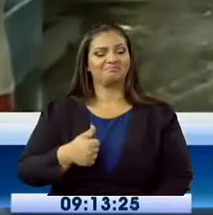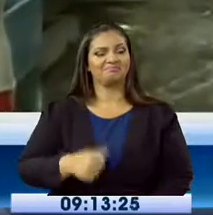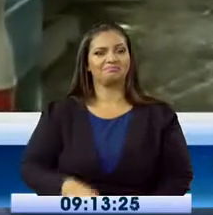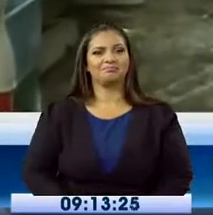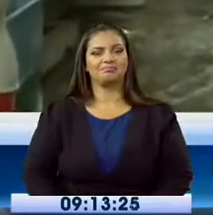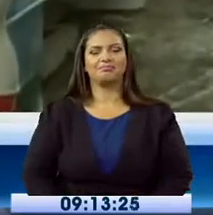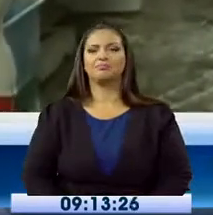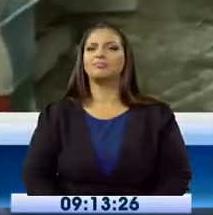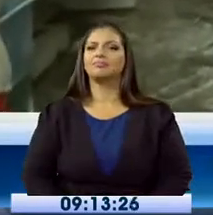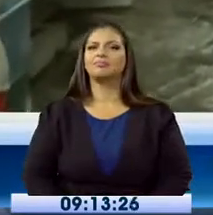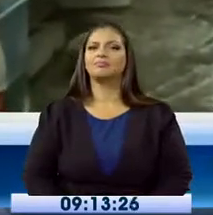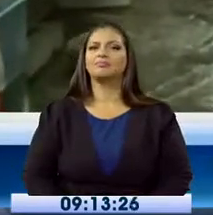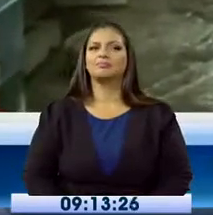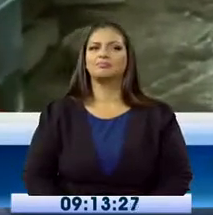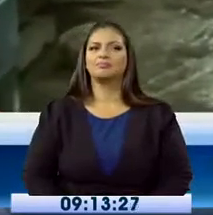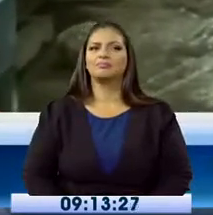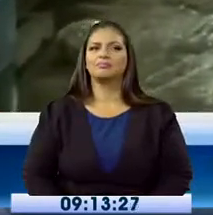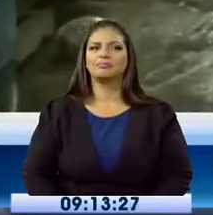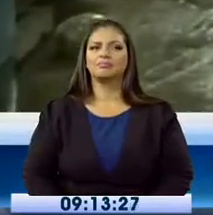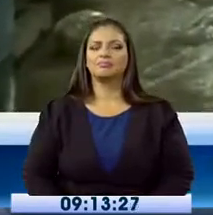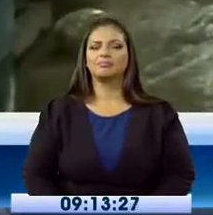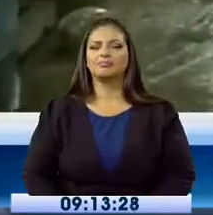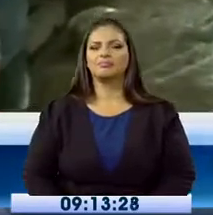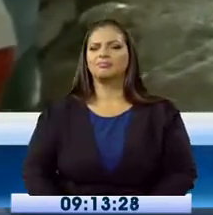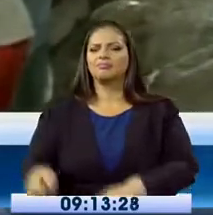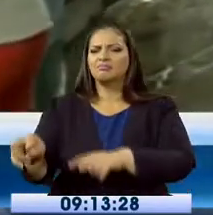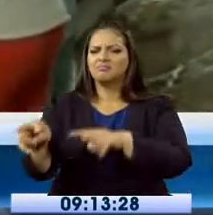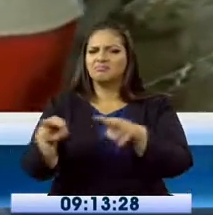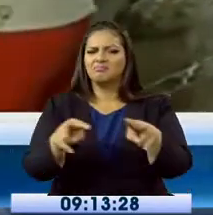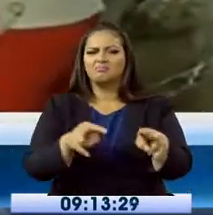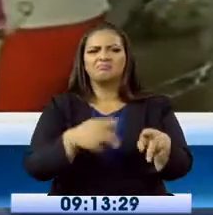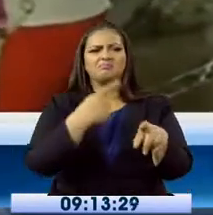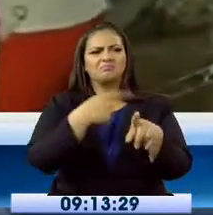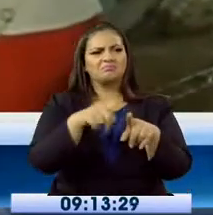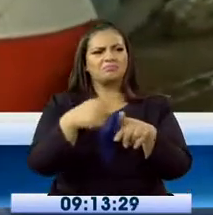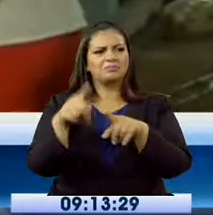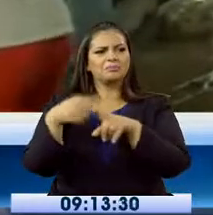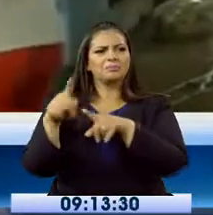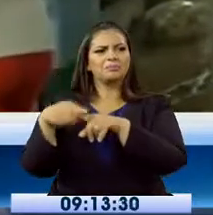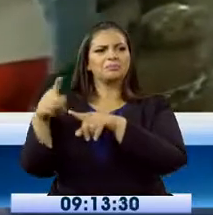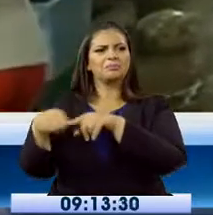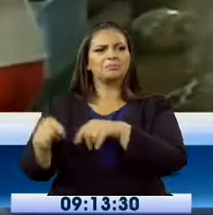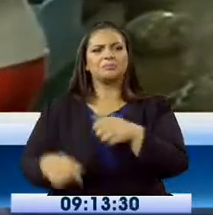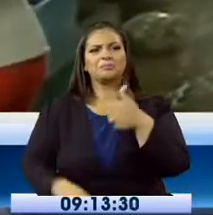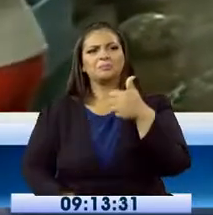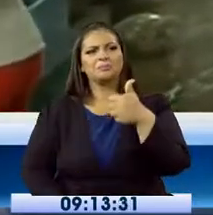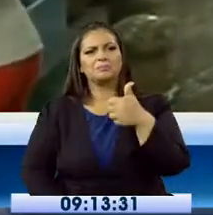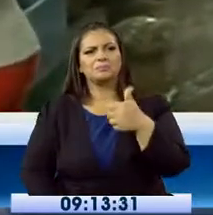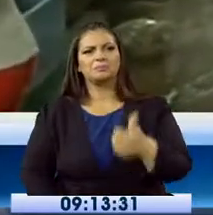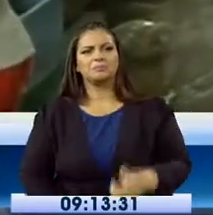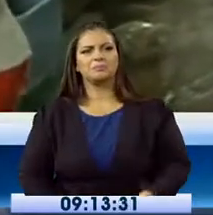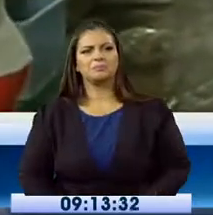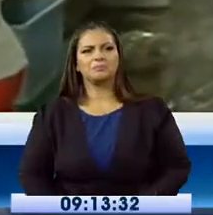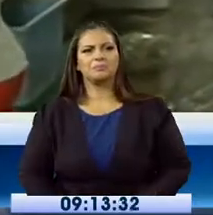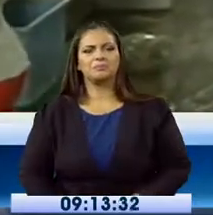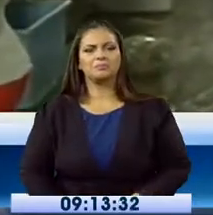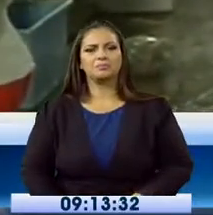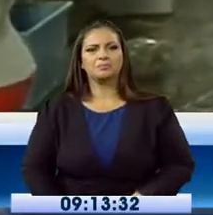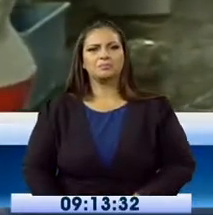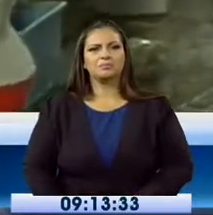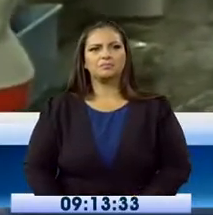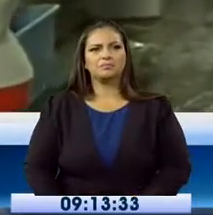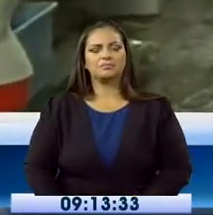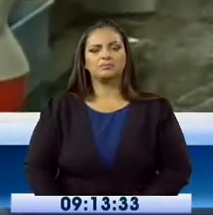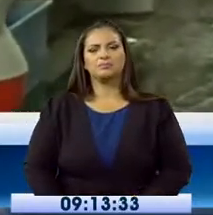Hugo, Roselena, creo que hemos visto más o menos un panorama un poco amplio para que las personas se den cuenta de cómo